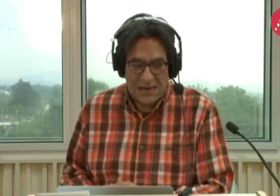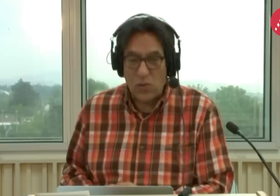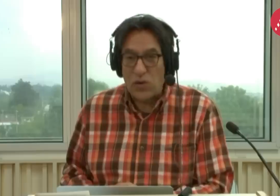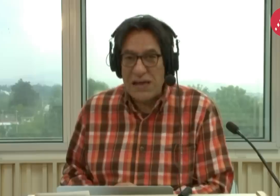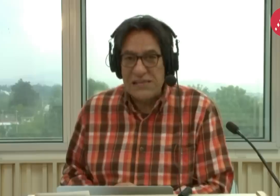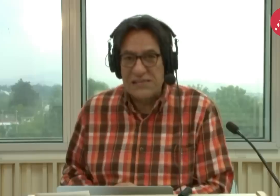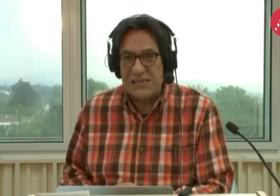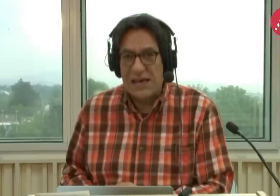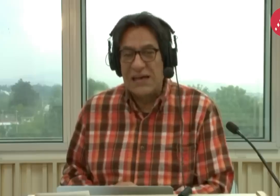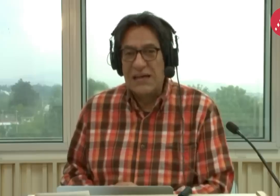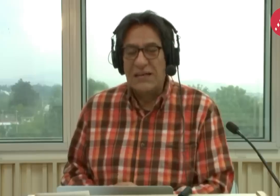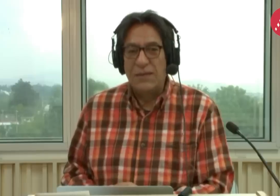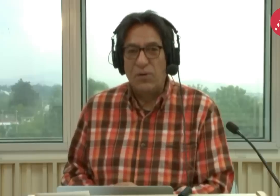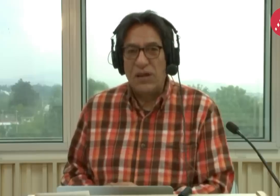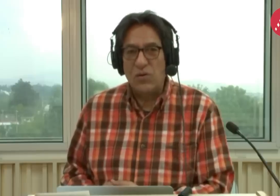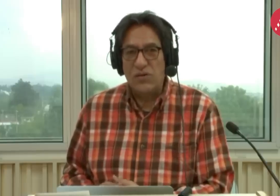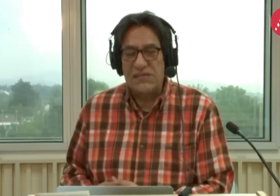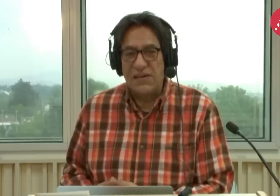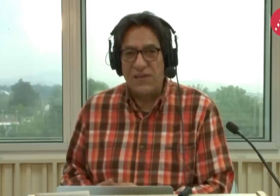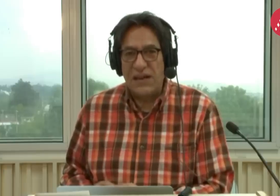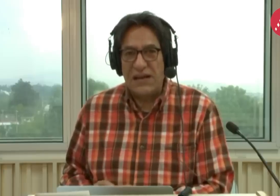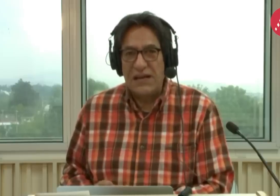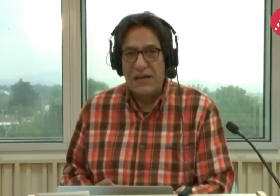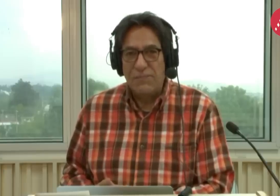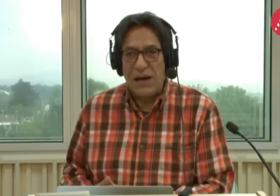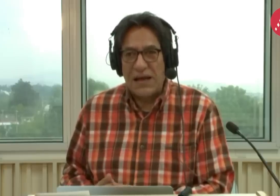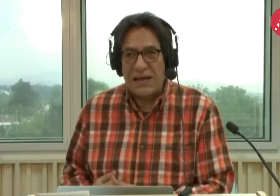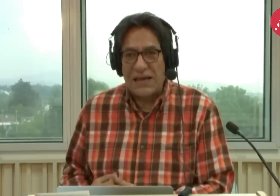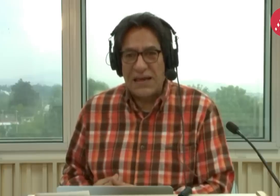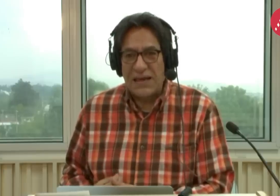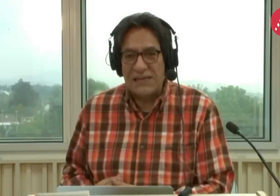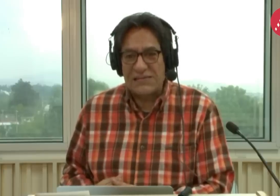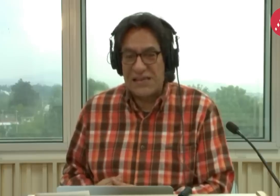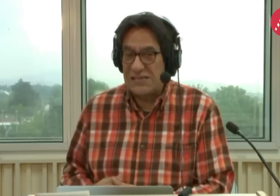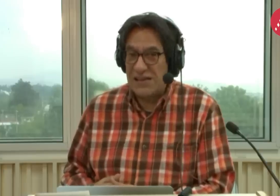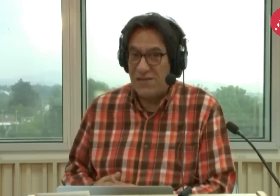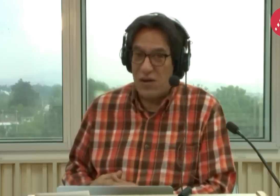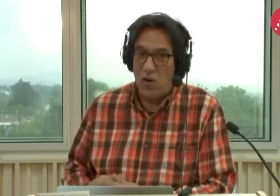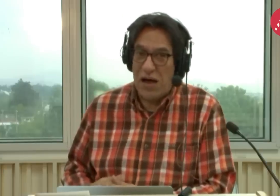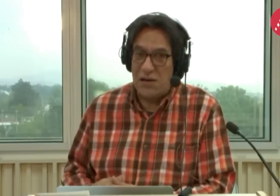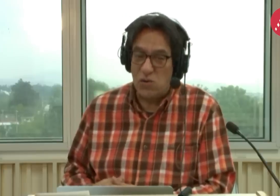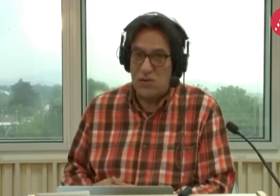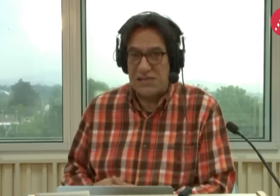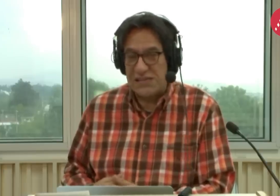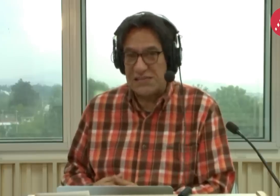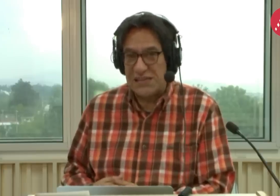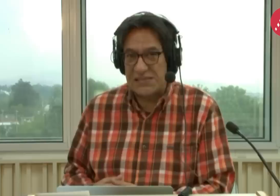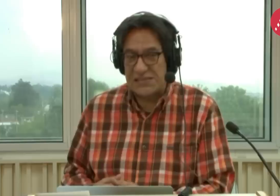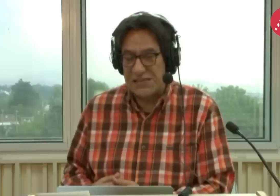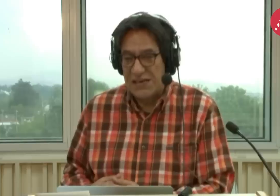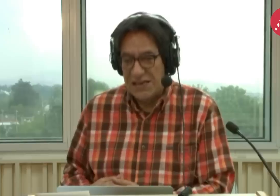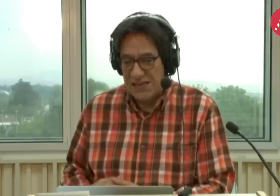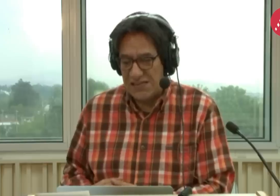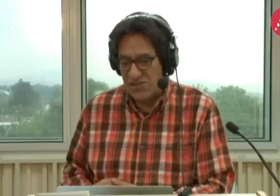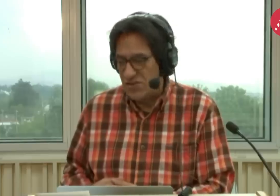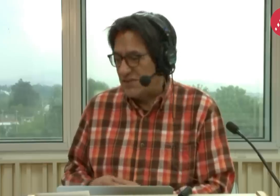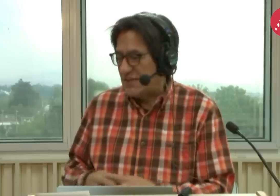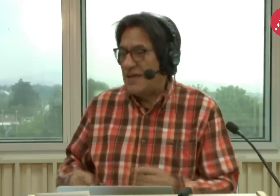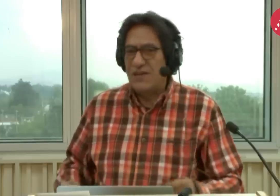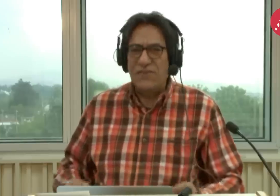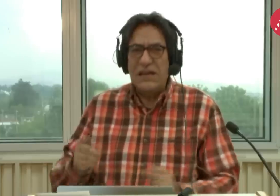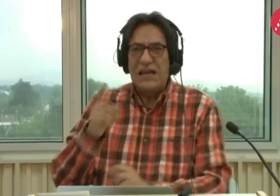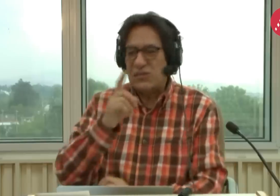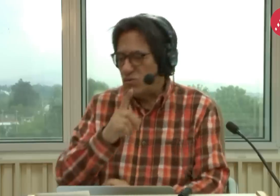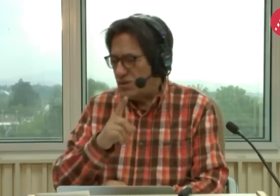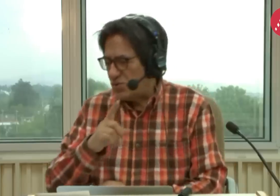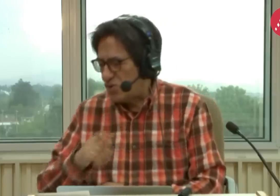la recurrencia del Poder Judicial Federal para que se echen abajo algunas de estas decisiones.